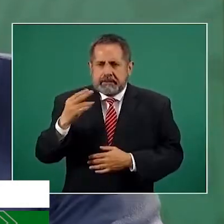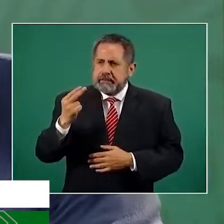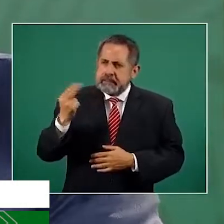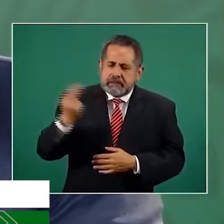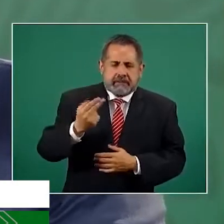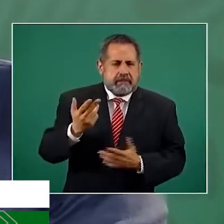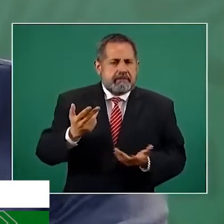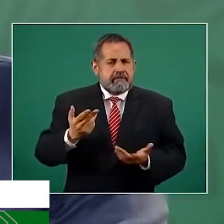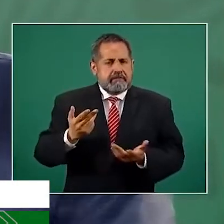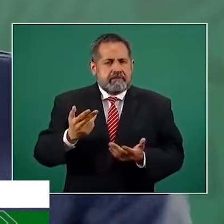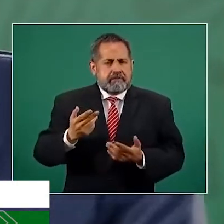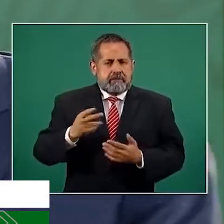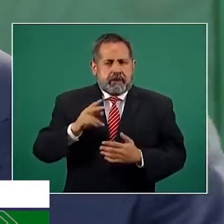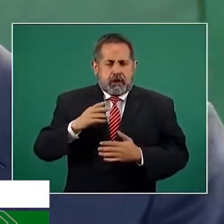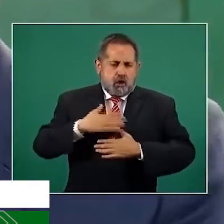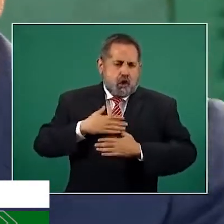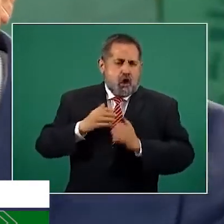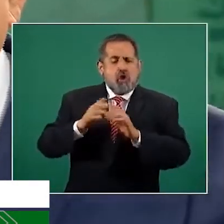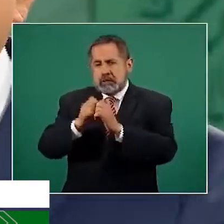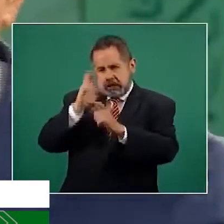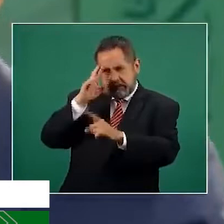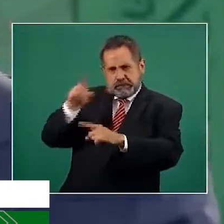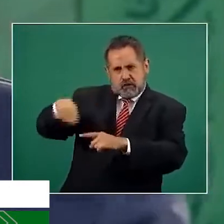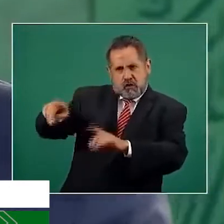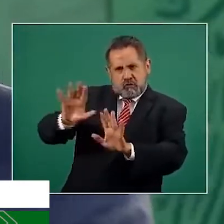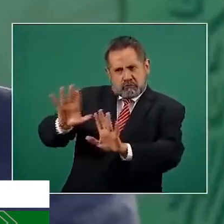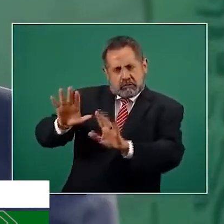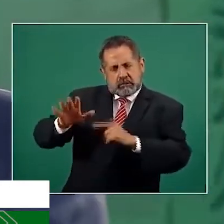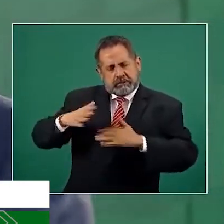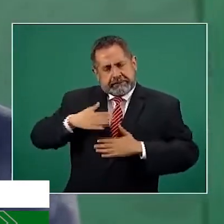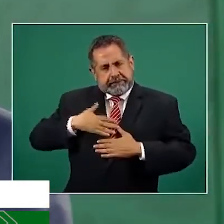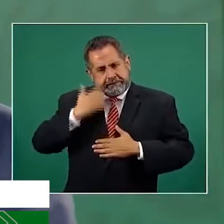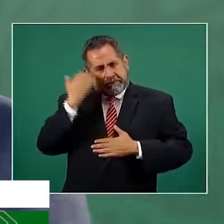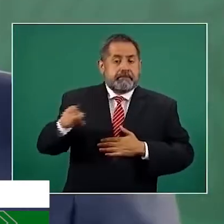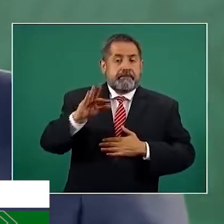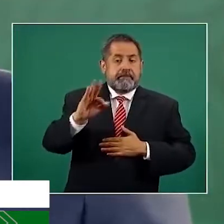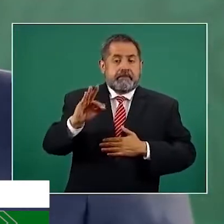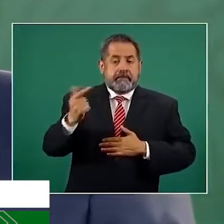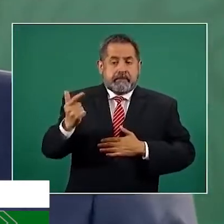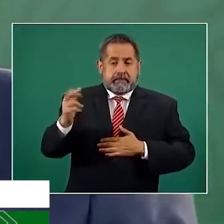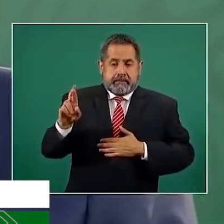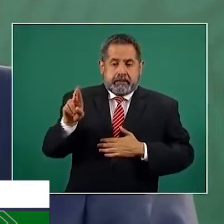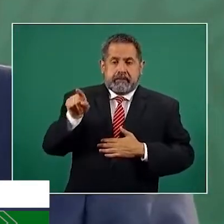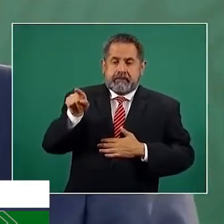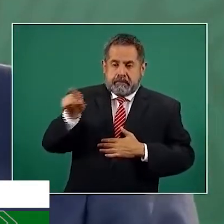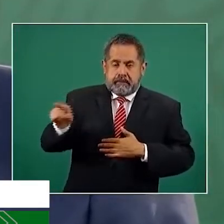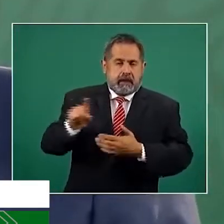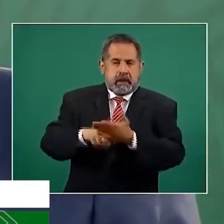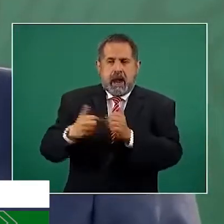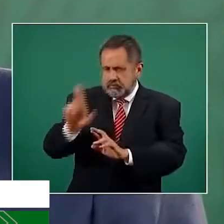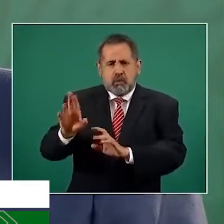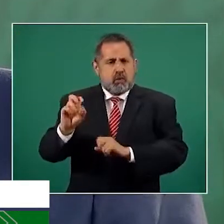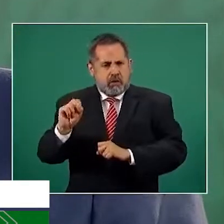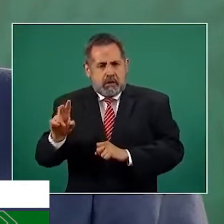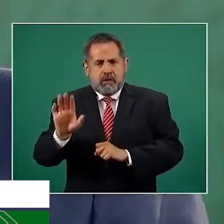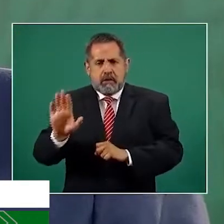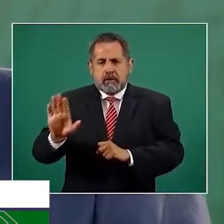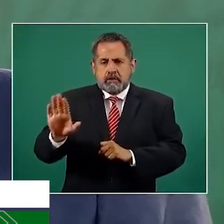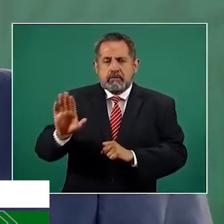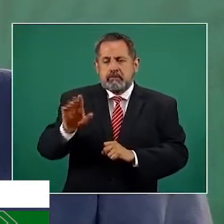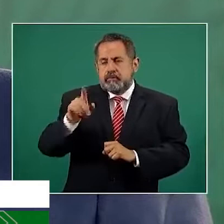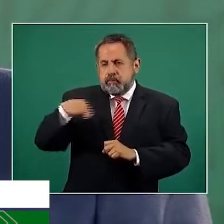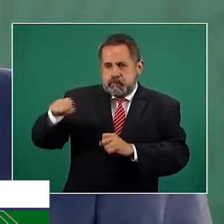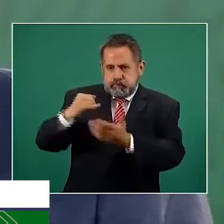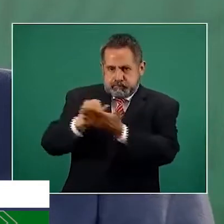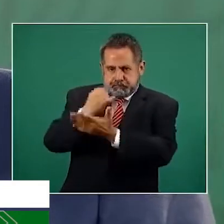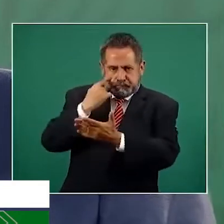necesario, lo digo de manera muy respetuosa, porque la Fiscalía es autónoma. Creo yo que